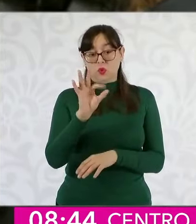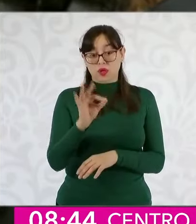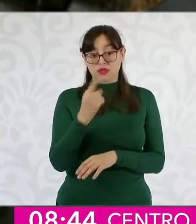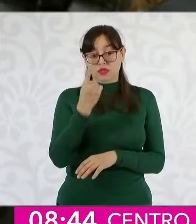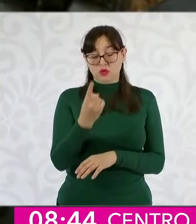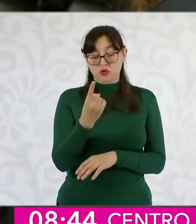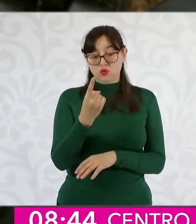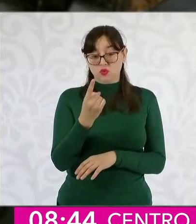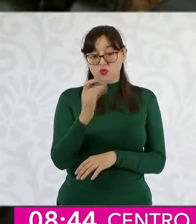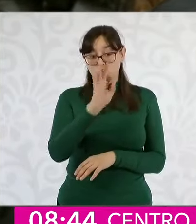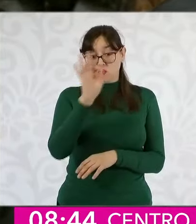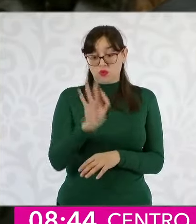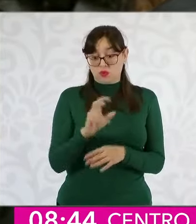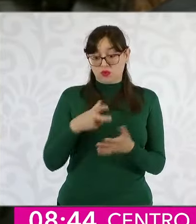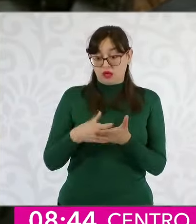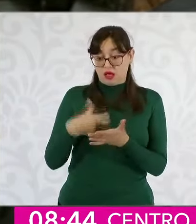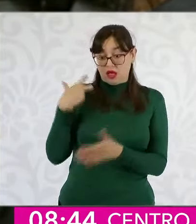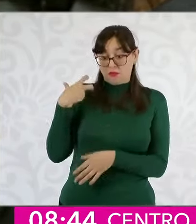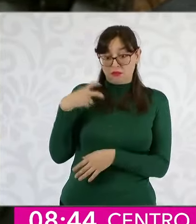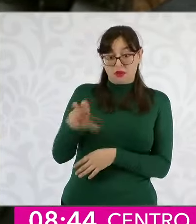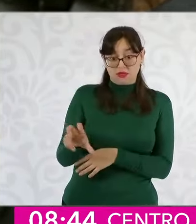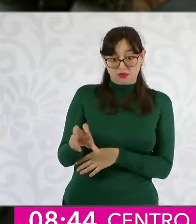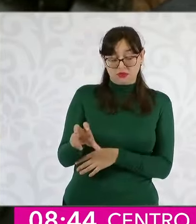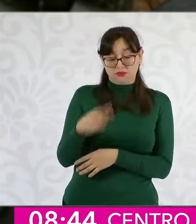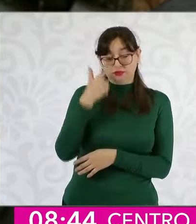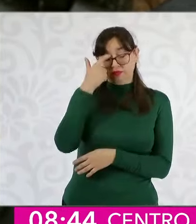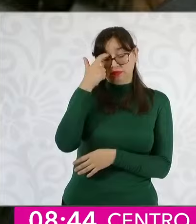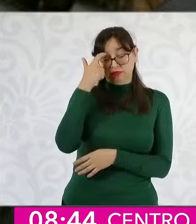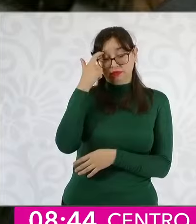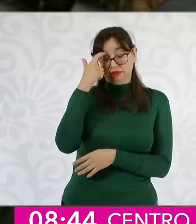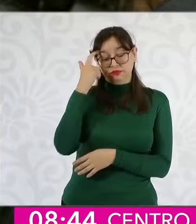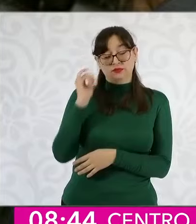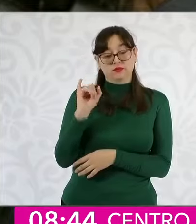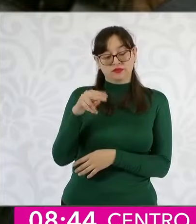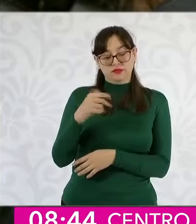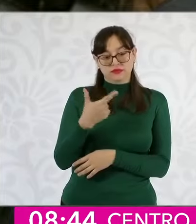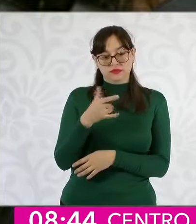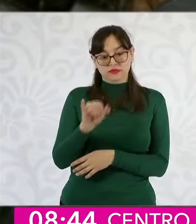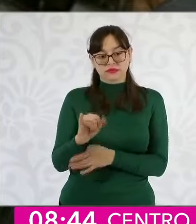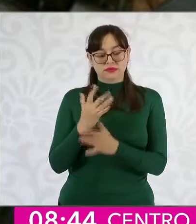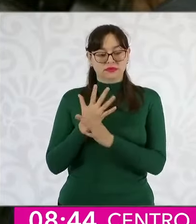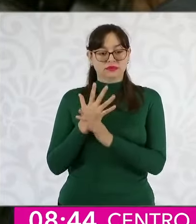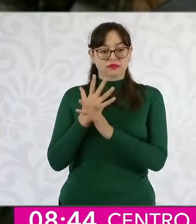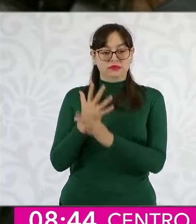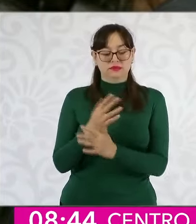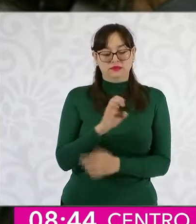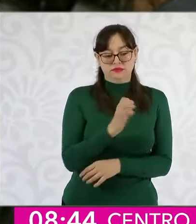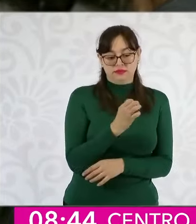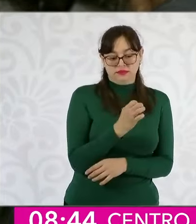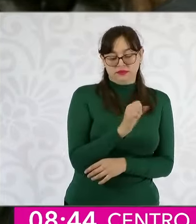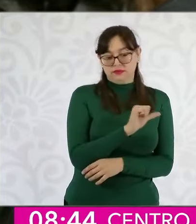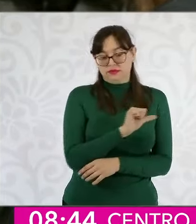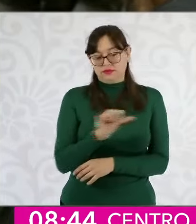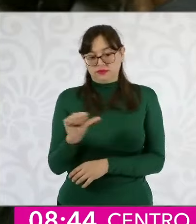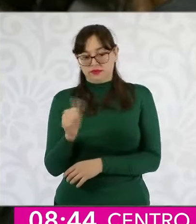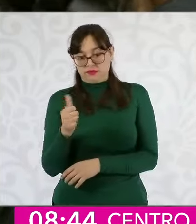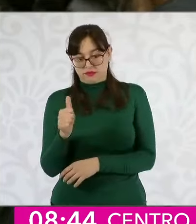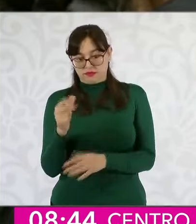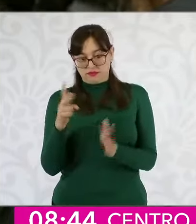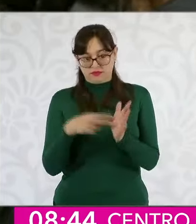41.3% de la inversión extranjera en México y de acuerdo con el INEGI, en exportaciones entre enero y agosto del año,